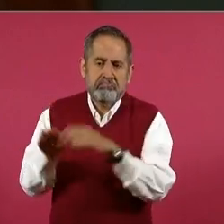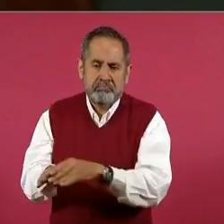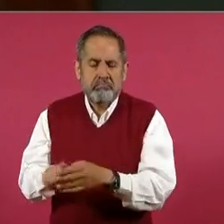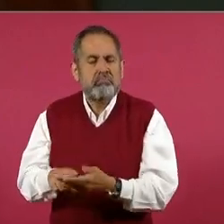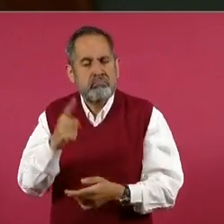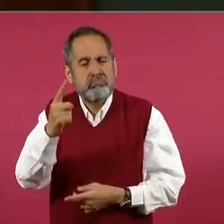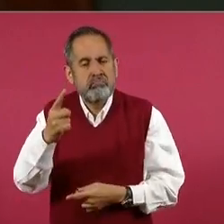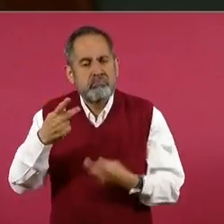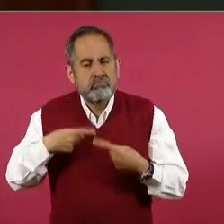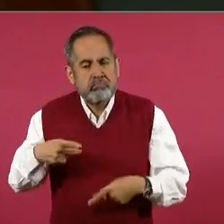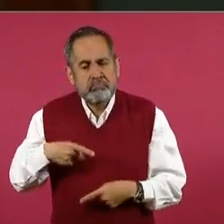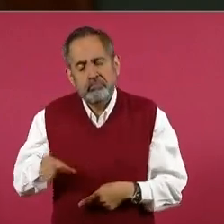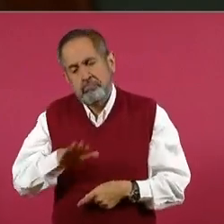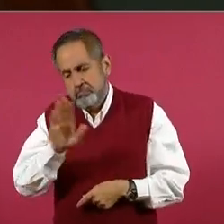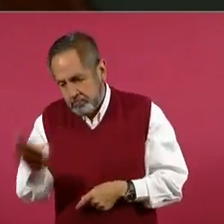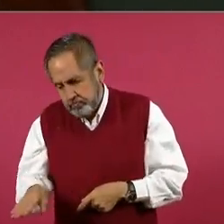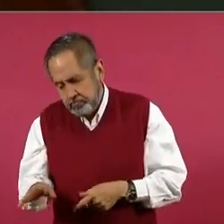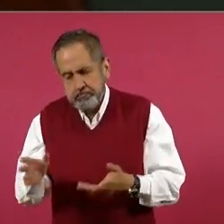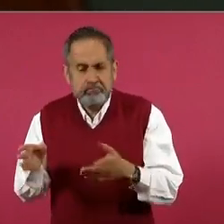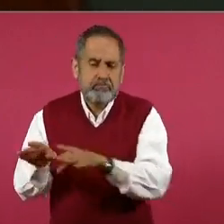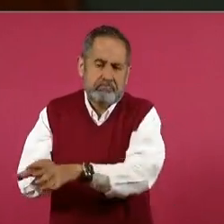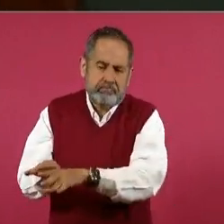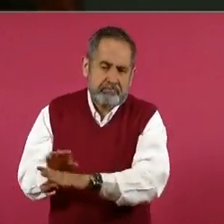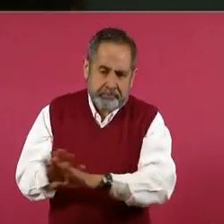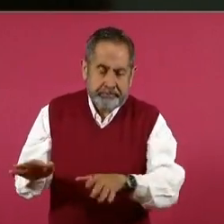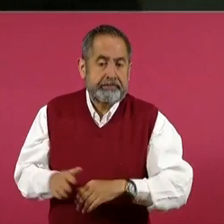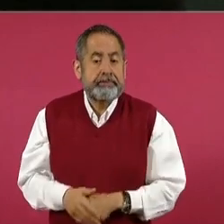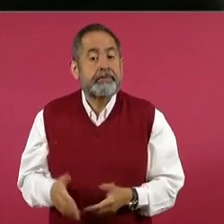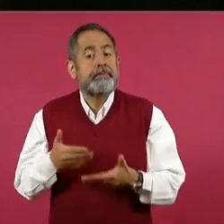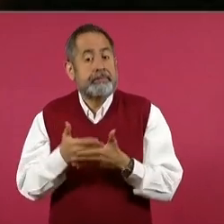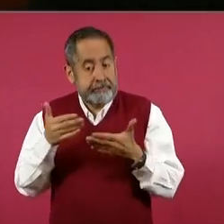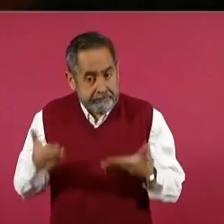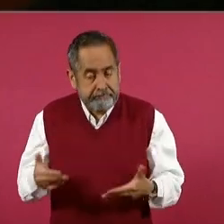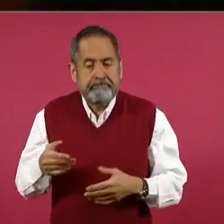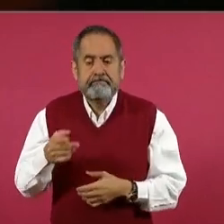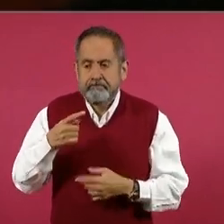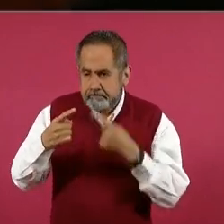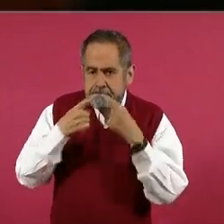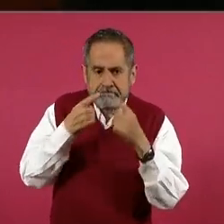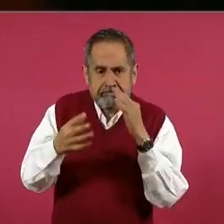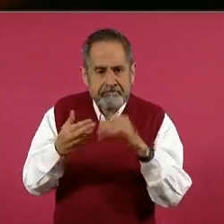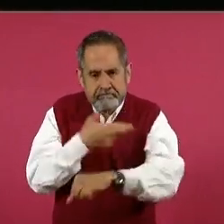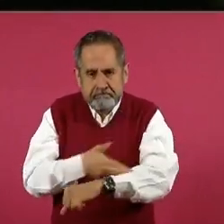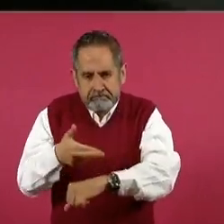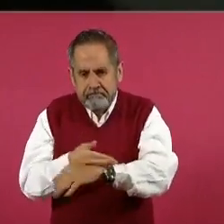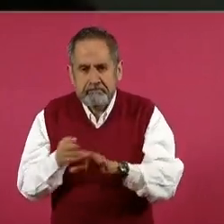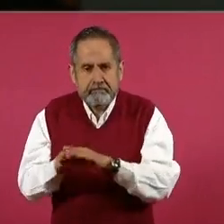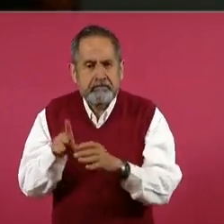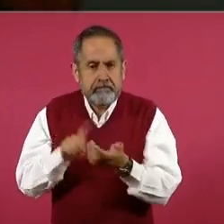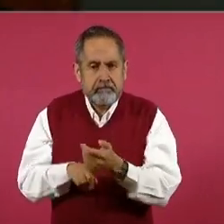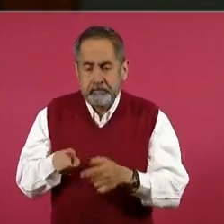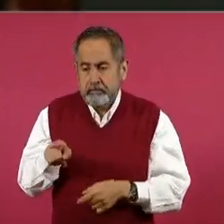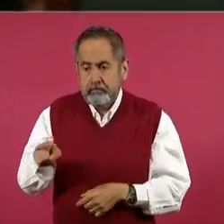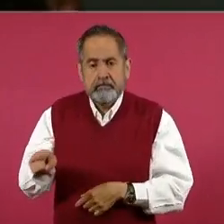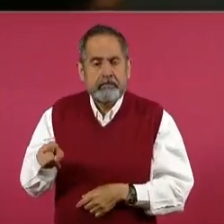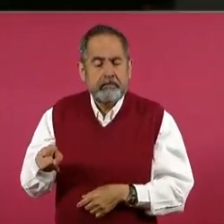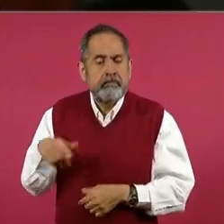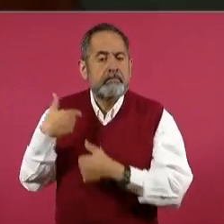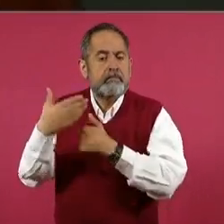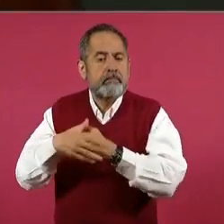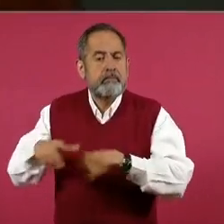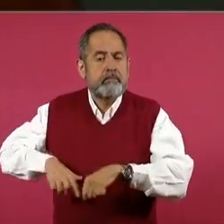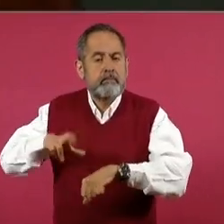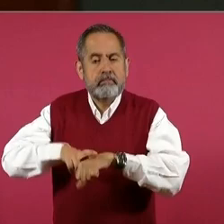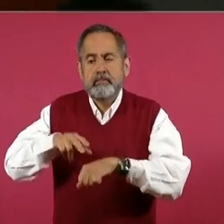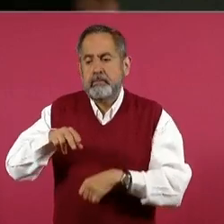falleció un obrero. Ahora, presidente, con la gestión que realizó la futura gobernadora de ese